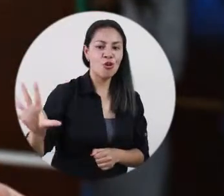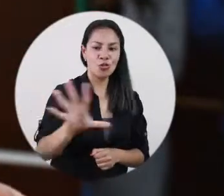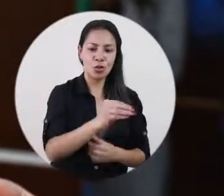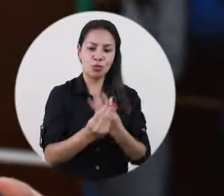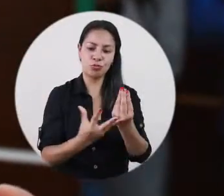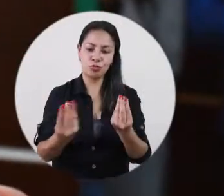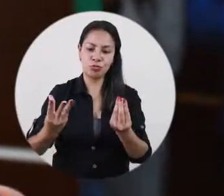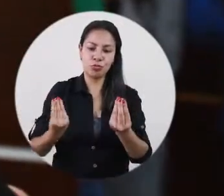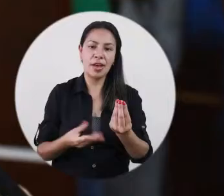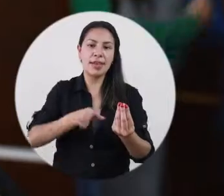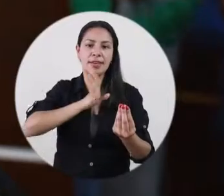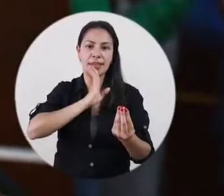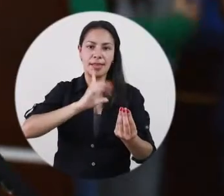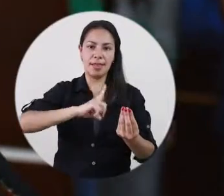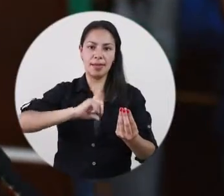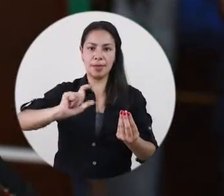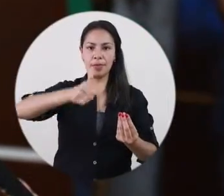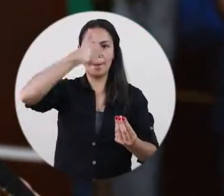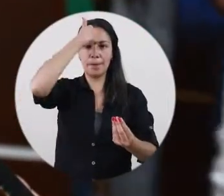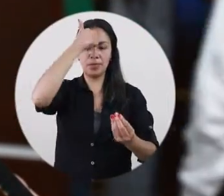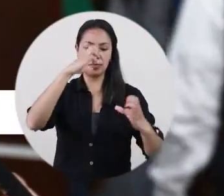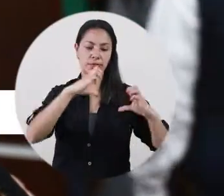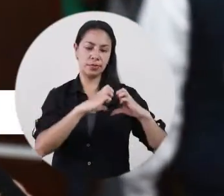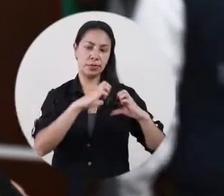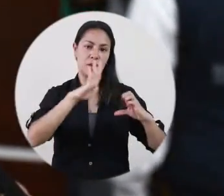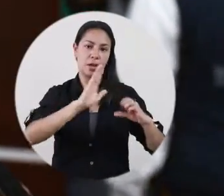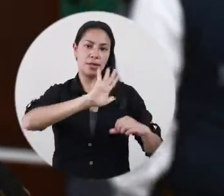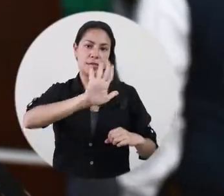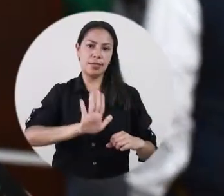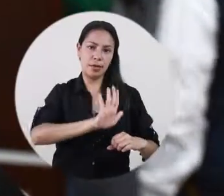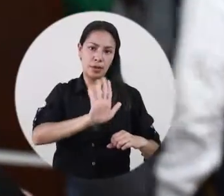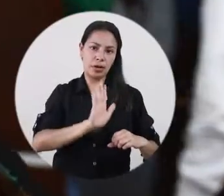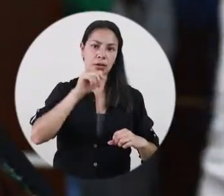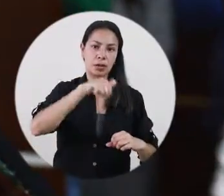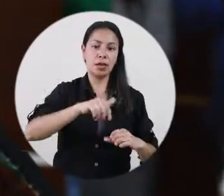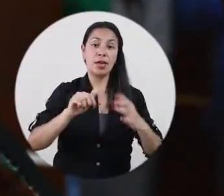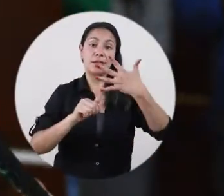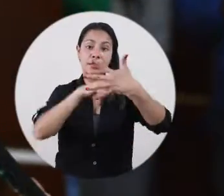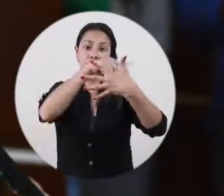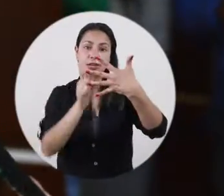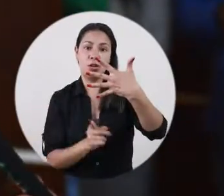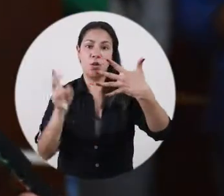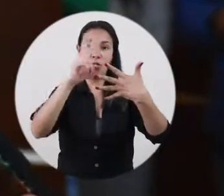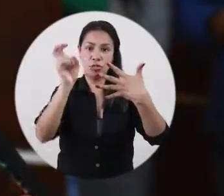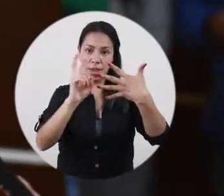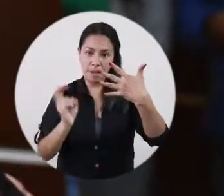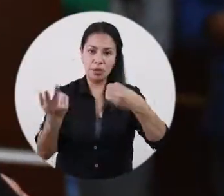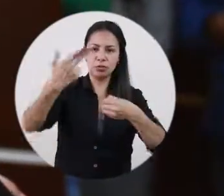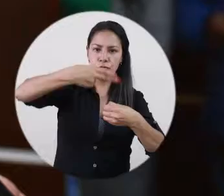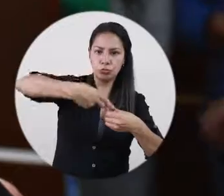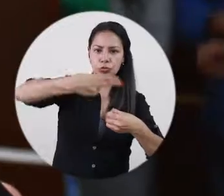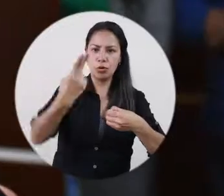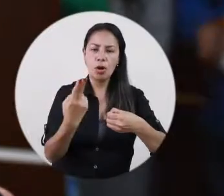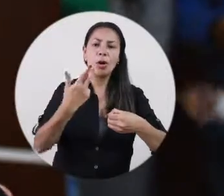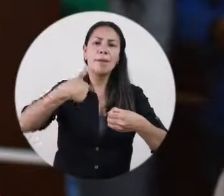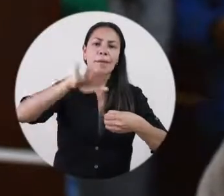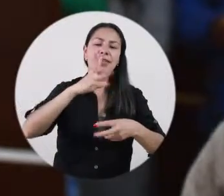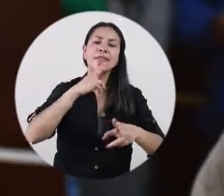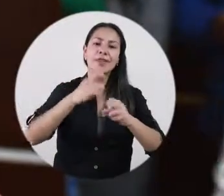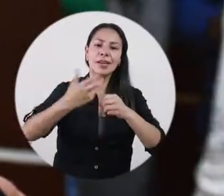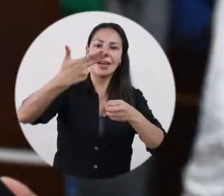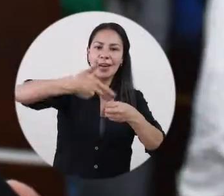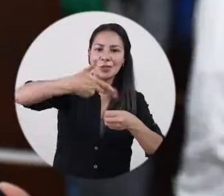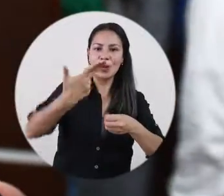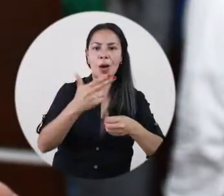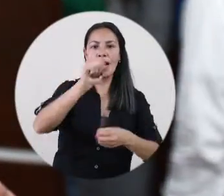todos los gremios en cabeza del señor gobernador directamente el departamento y se tocaron cinco temas temas